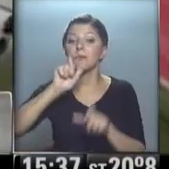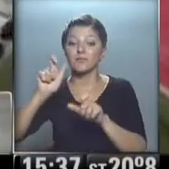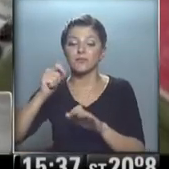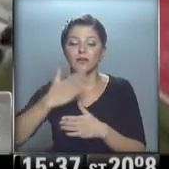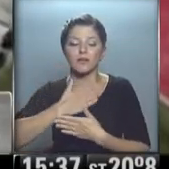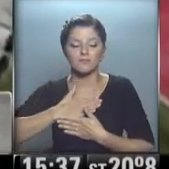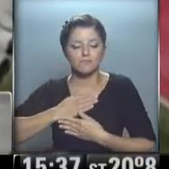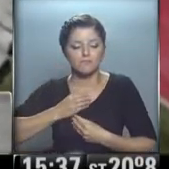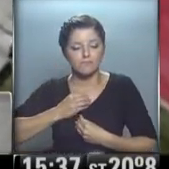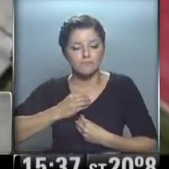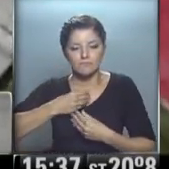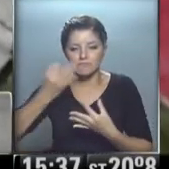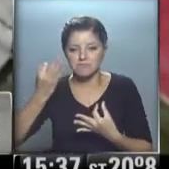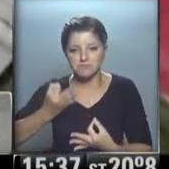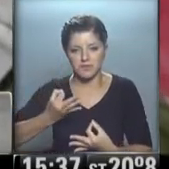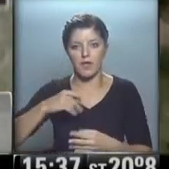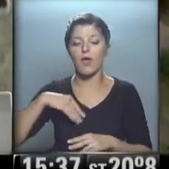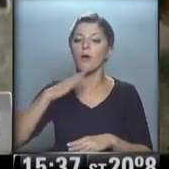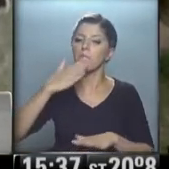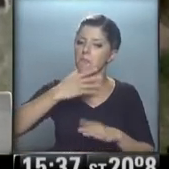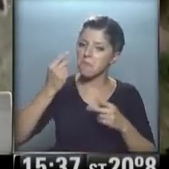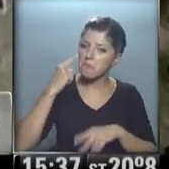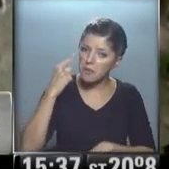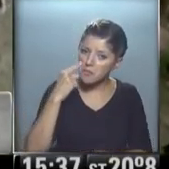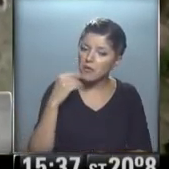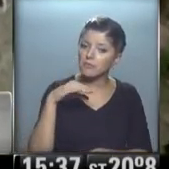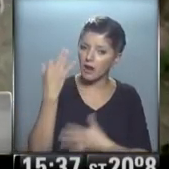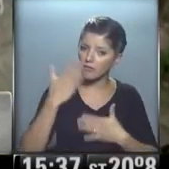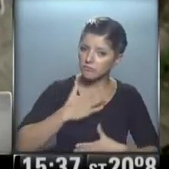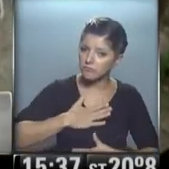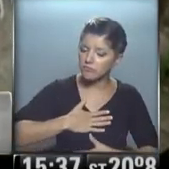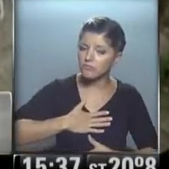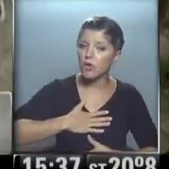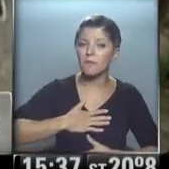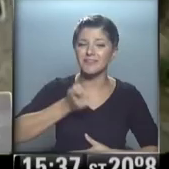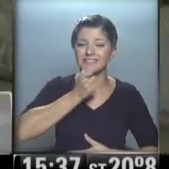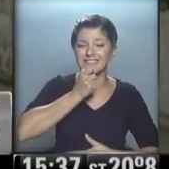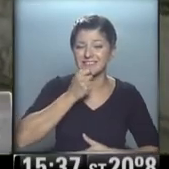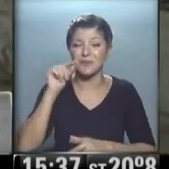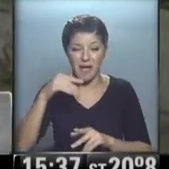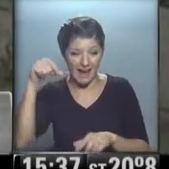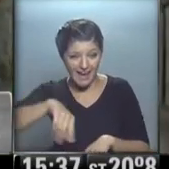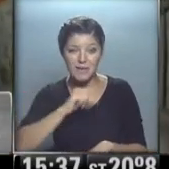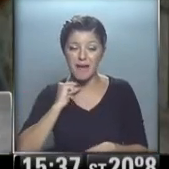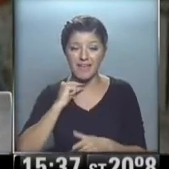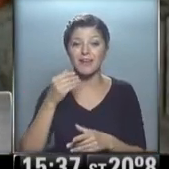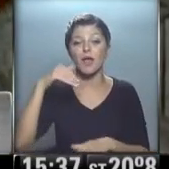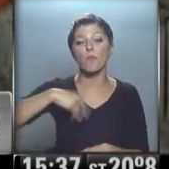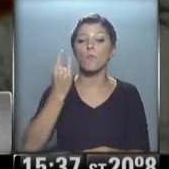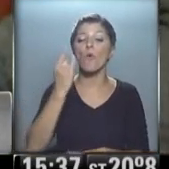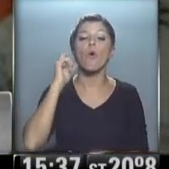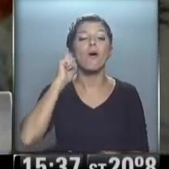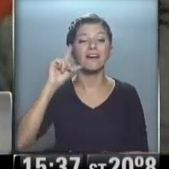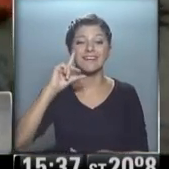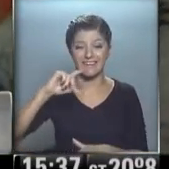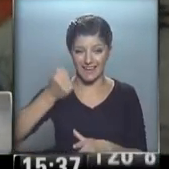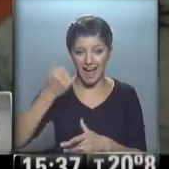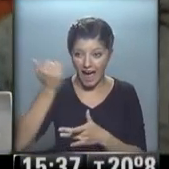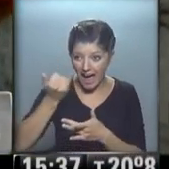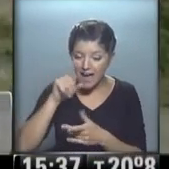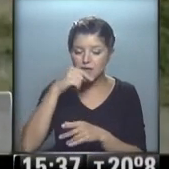paz, vecinos que viven en paz, pero seguramente si hubiese más Carlos Mujica tendríamos más paz, pero